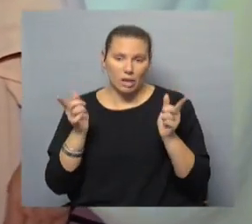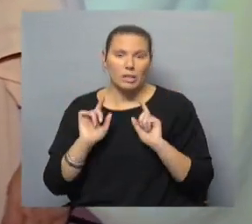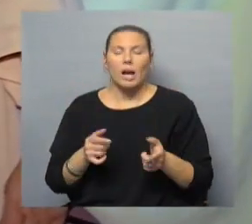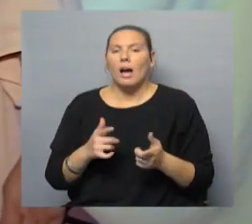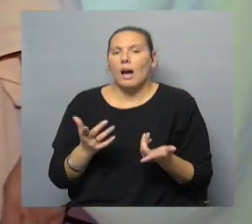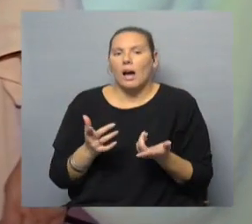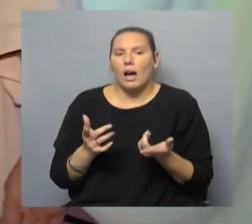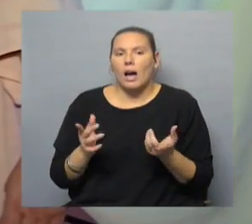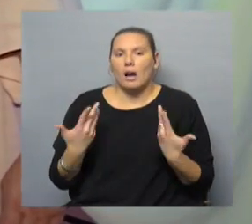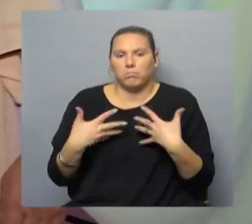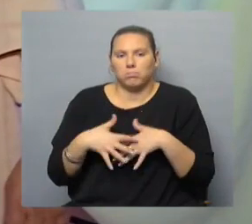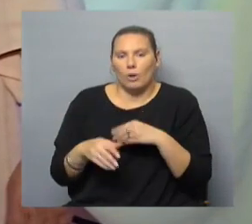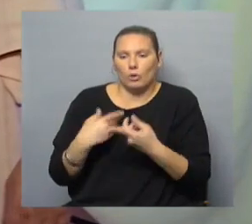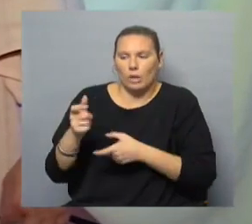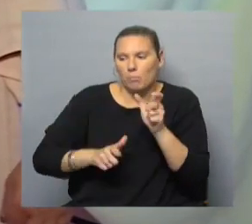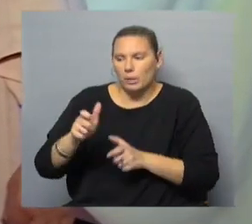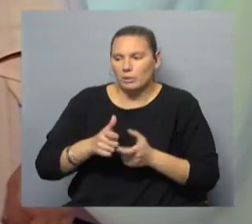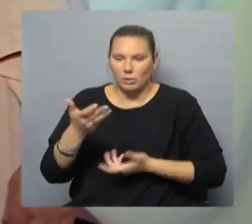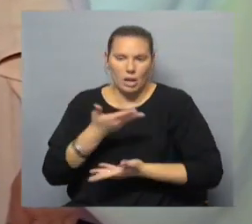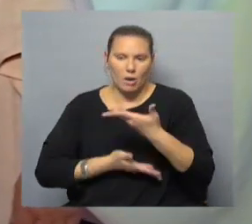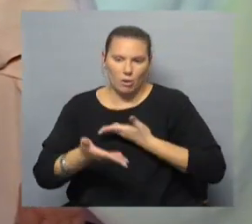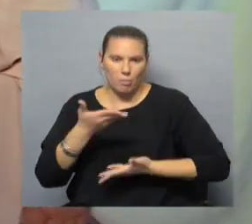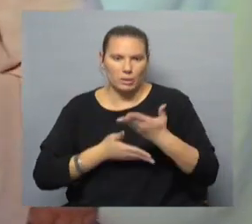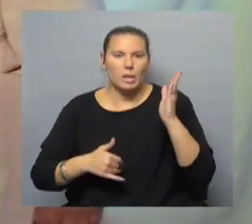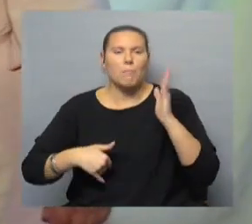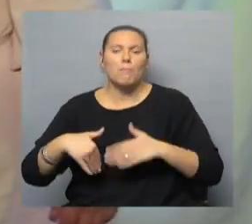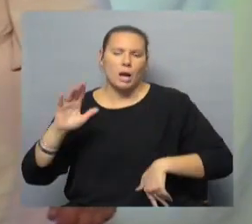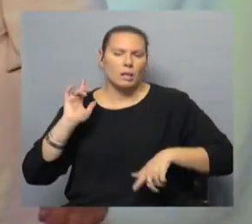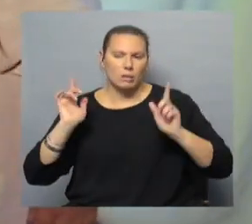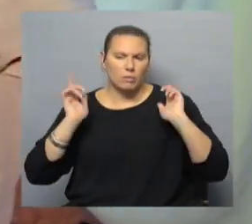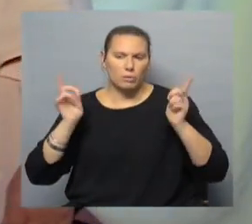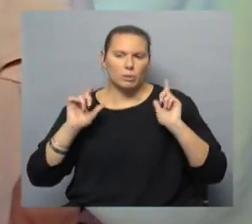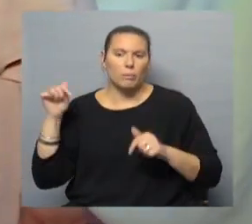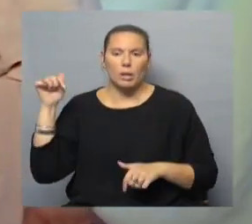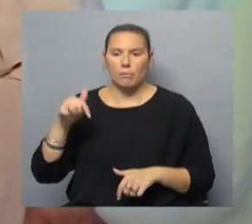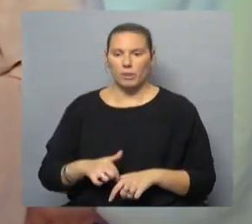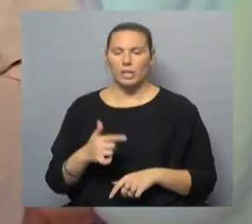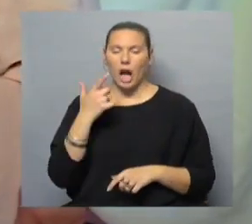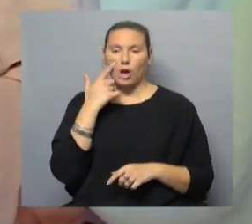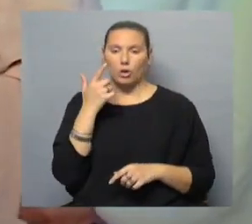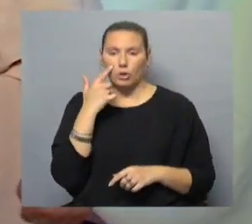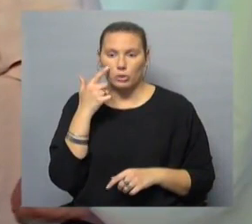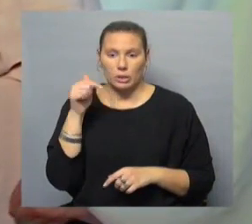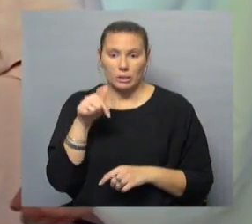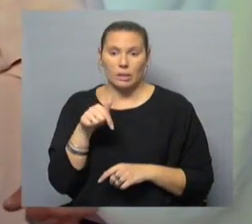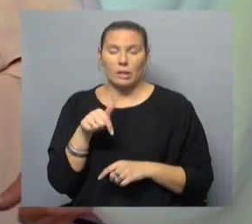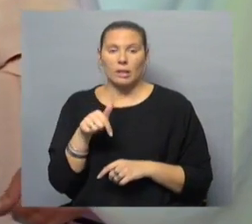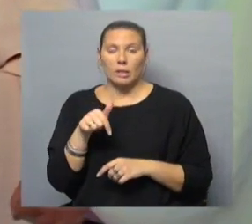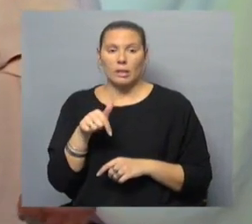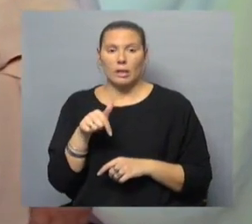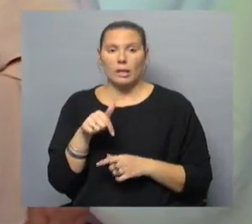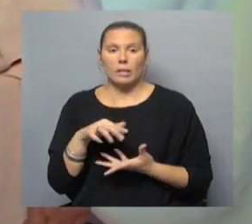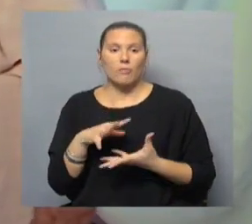y a completarse con otras y otros, ¿no? Va a ser más que disfrutable venir a experimentar